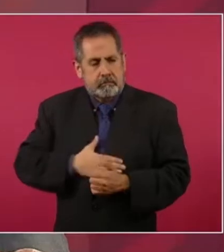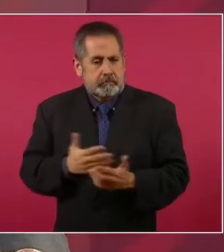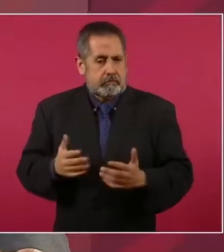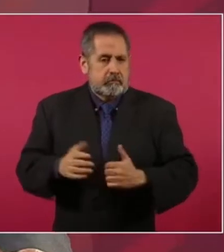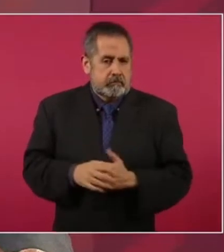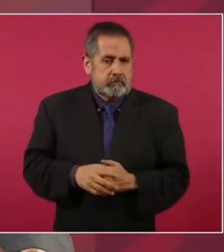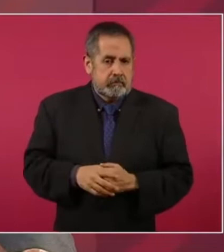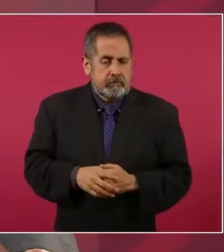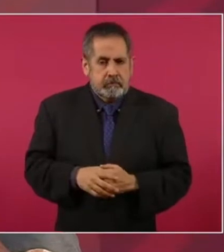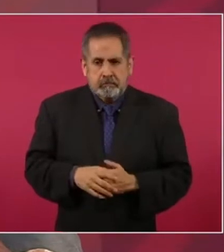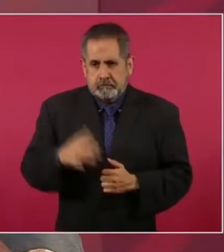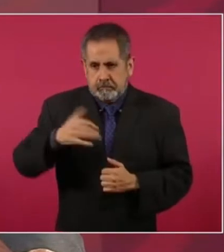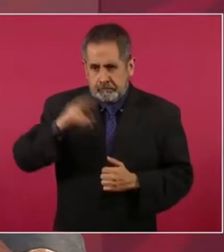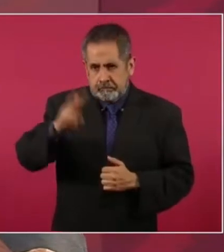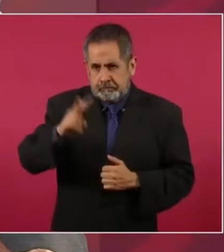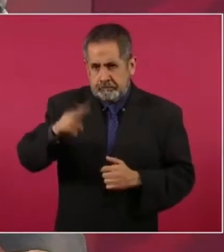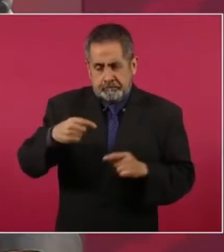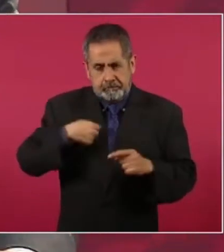Yo, la verdad,